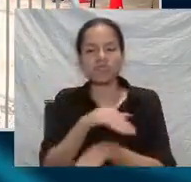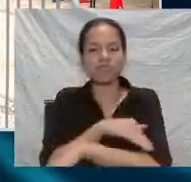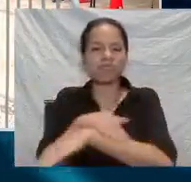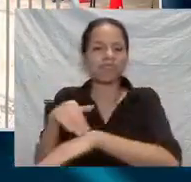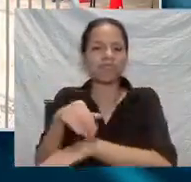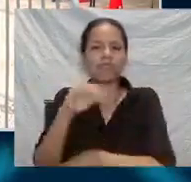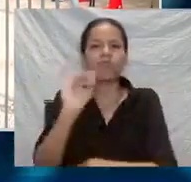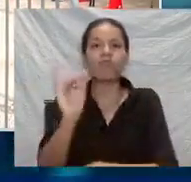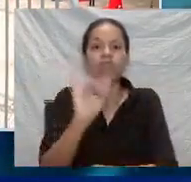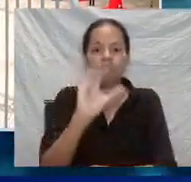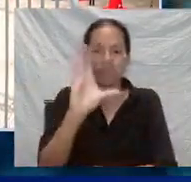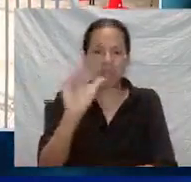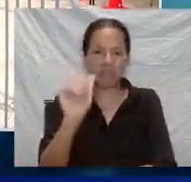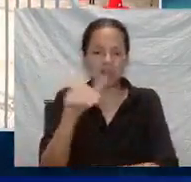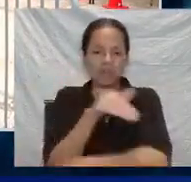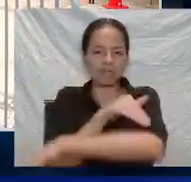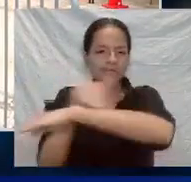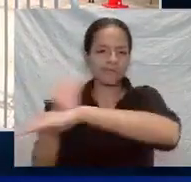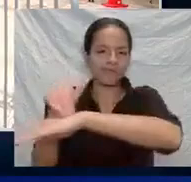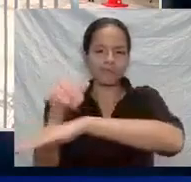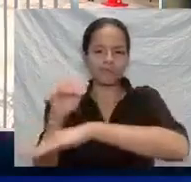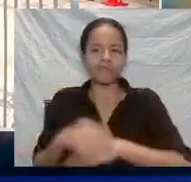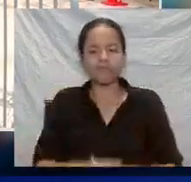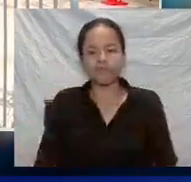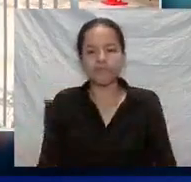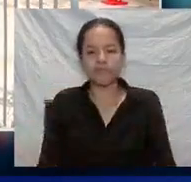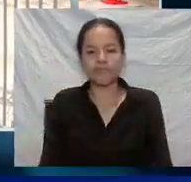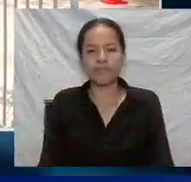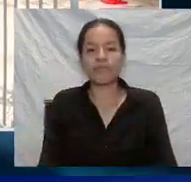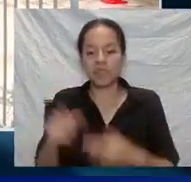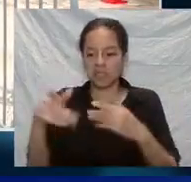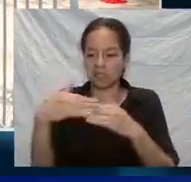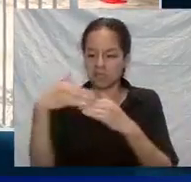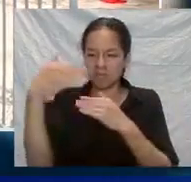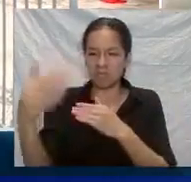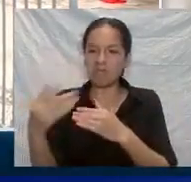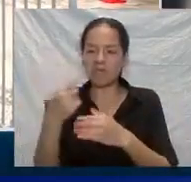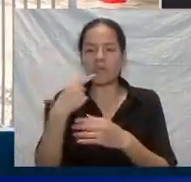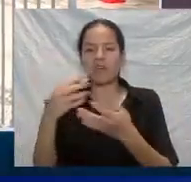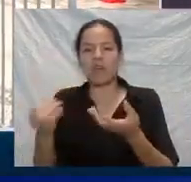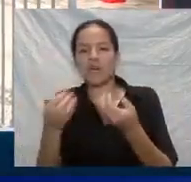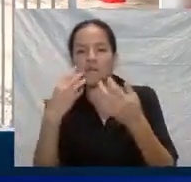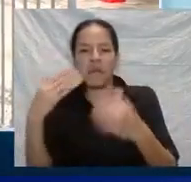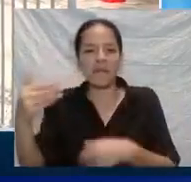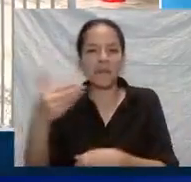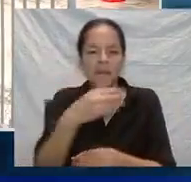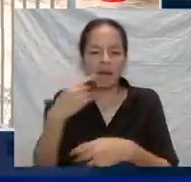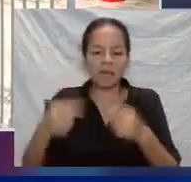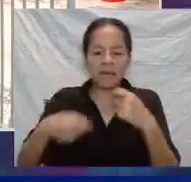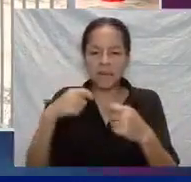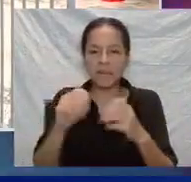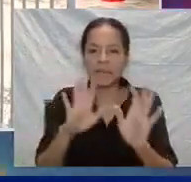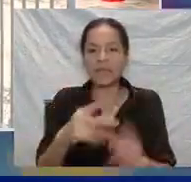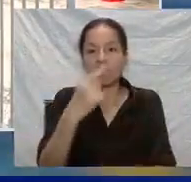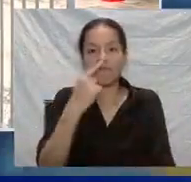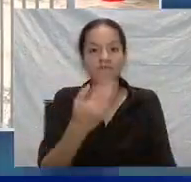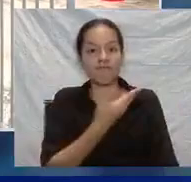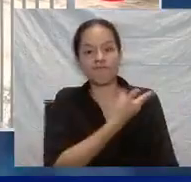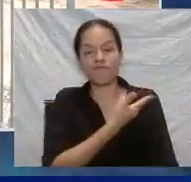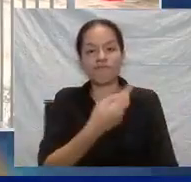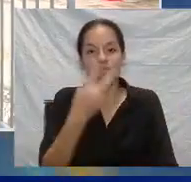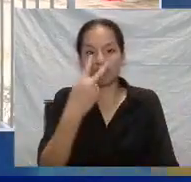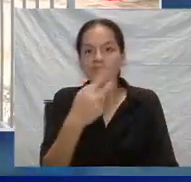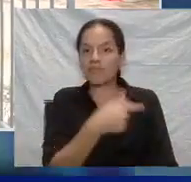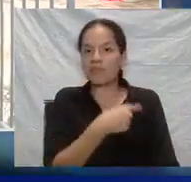irónica y estatus precisa break como esto solicitó al frente se pasó que comprábamos en su séquito por qué error no tiene información de esta feria de emprendimiento